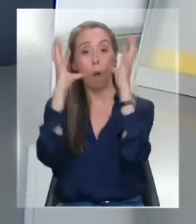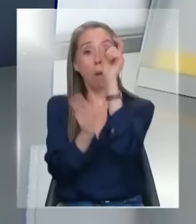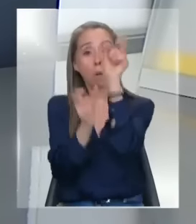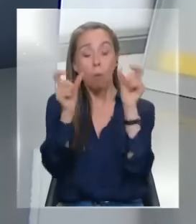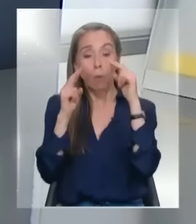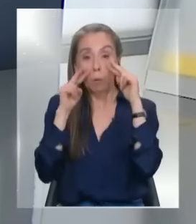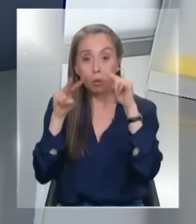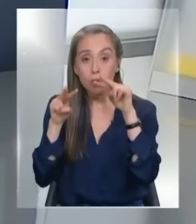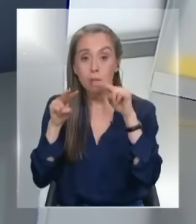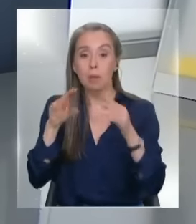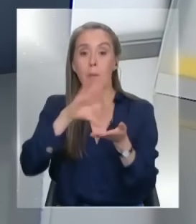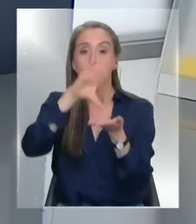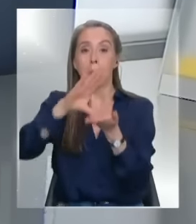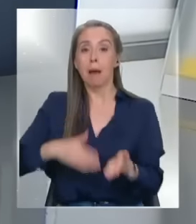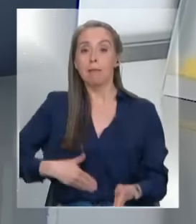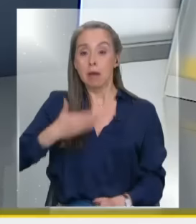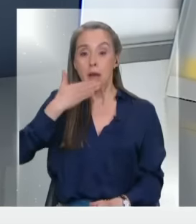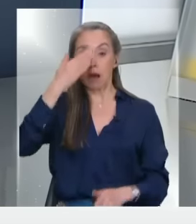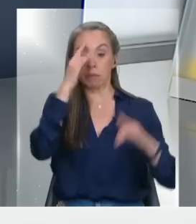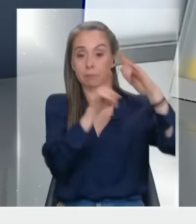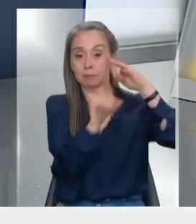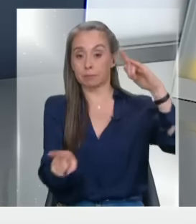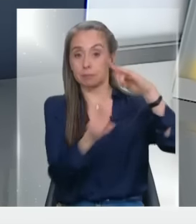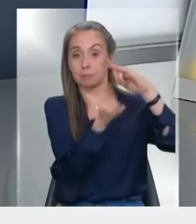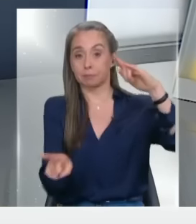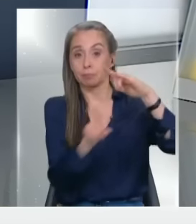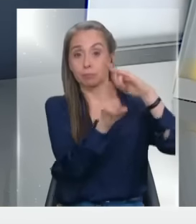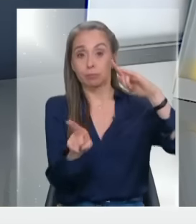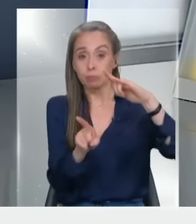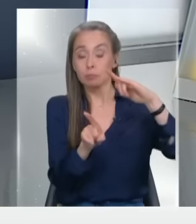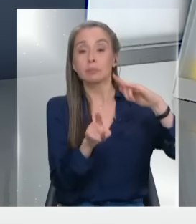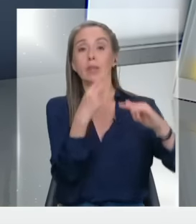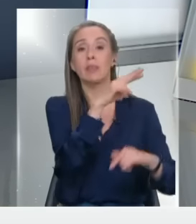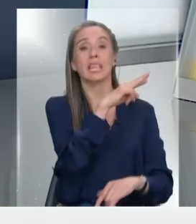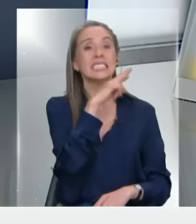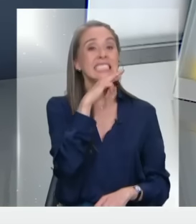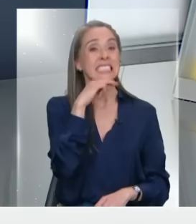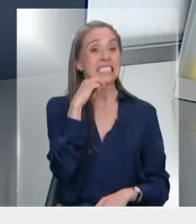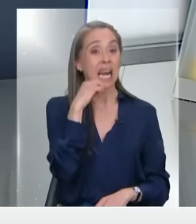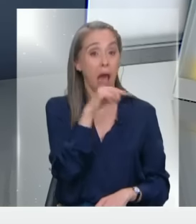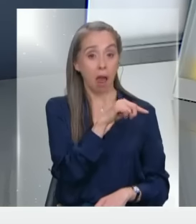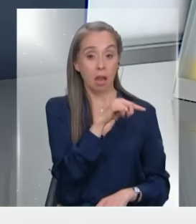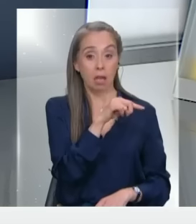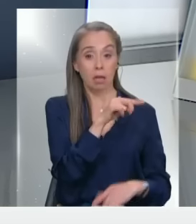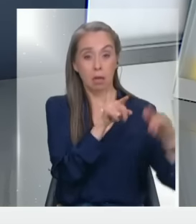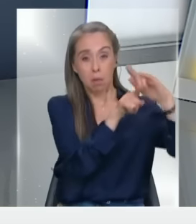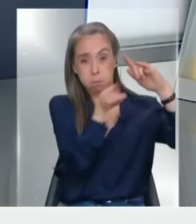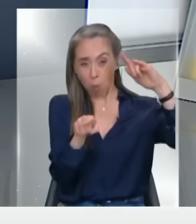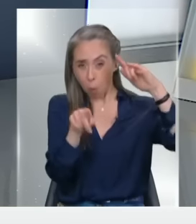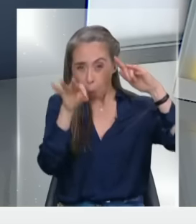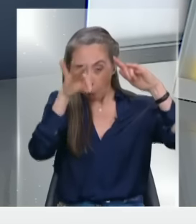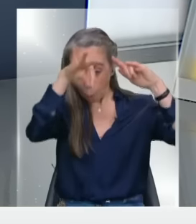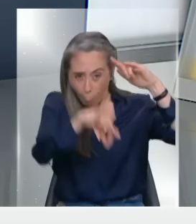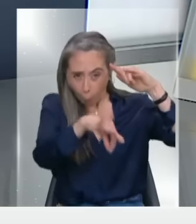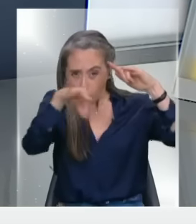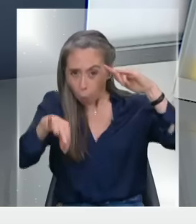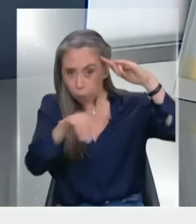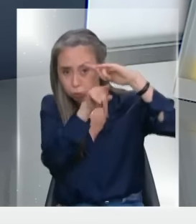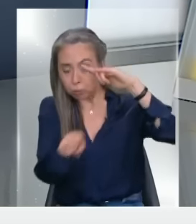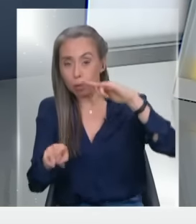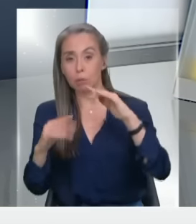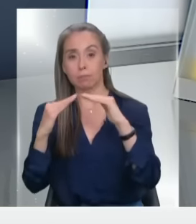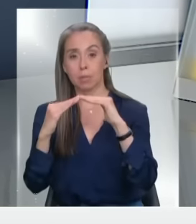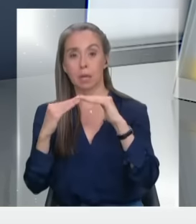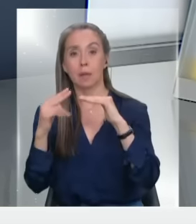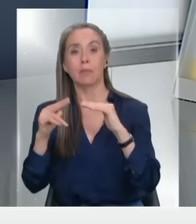estado atento al Medio Oriente con este bombardeo, un bombardeo aéreo israelí que fue realizado con muchísima precisión contra el cuartel